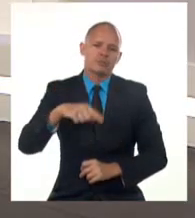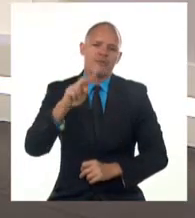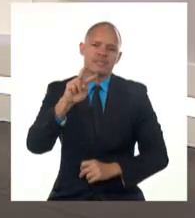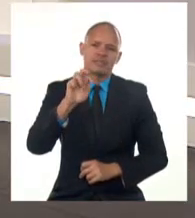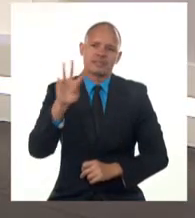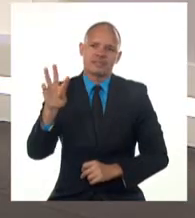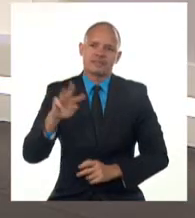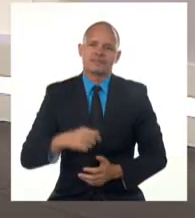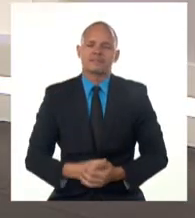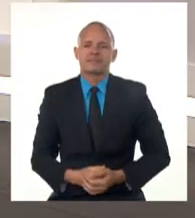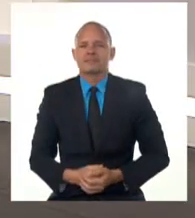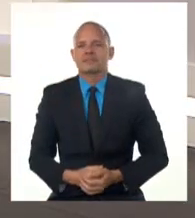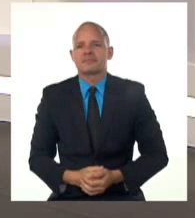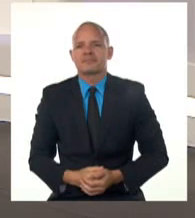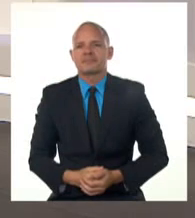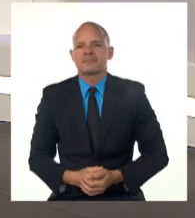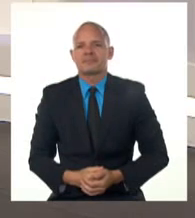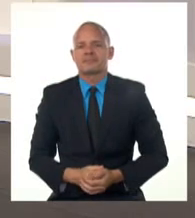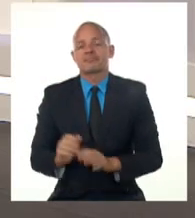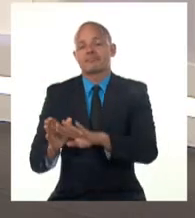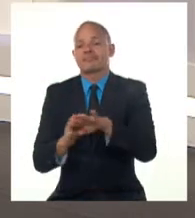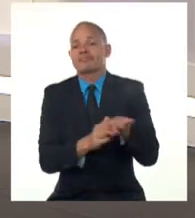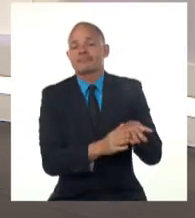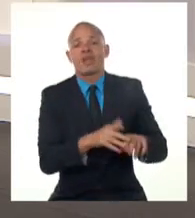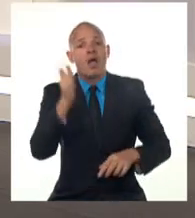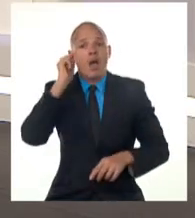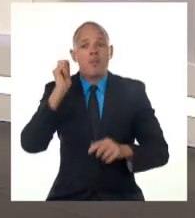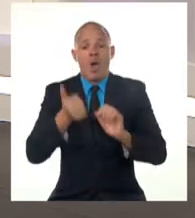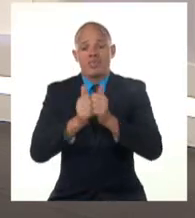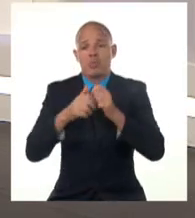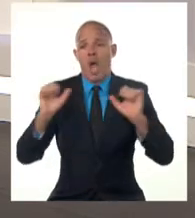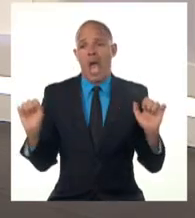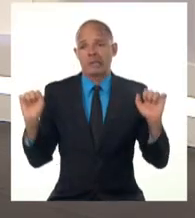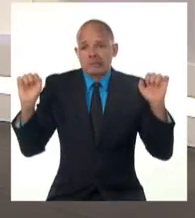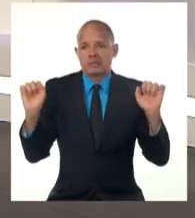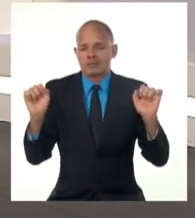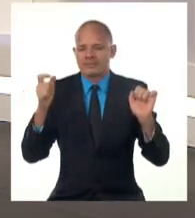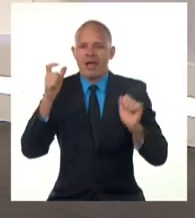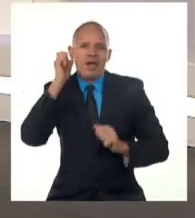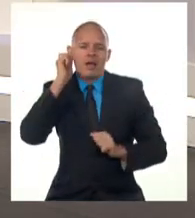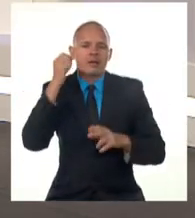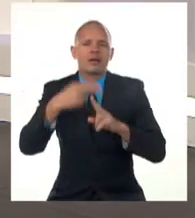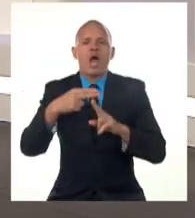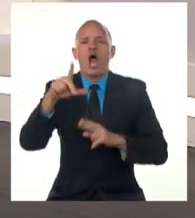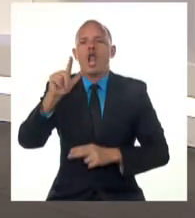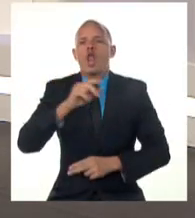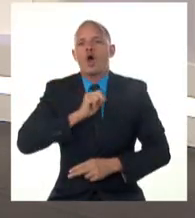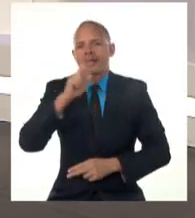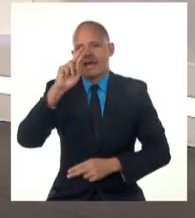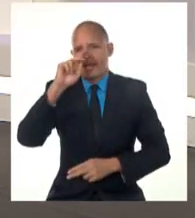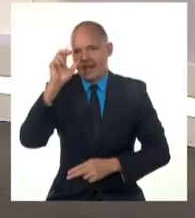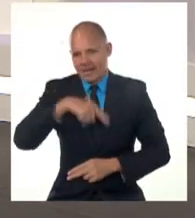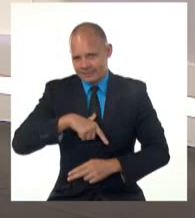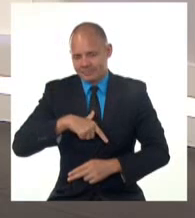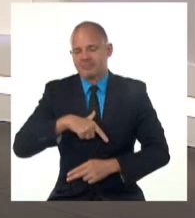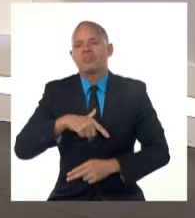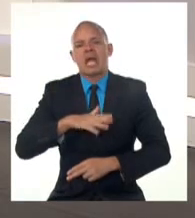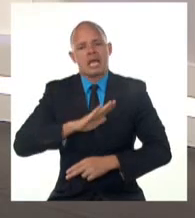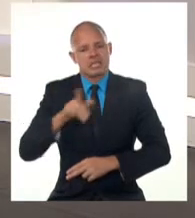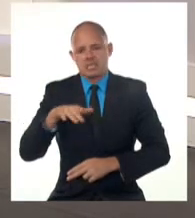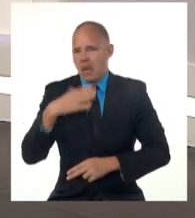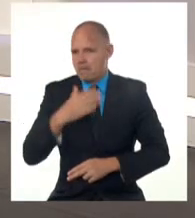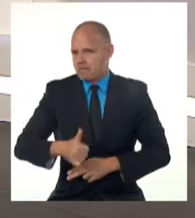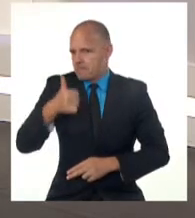Por otra parte, la apesista guantanamera Lorena Montoya fue la atleta más destacada de los recién finalizados Juegos